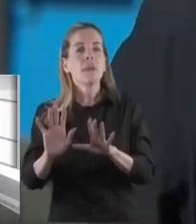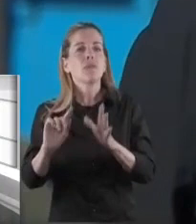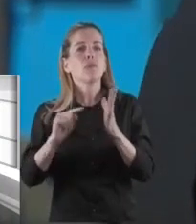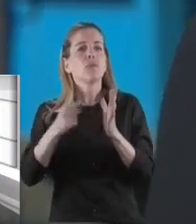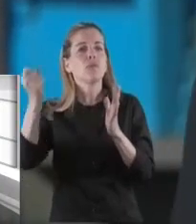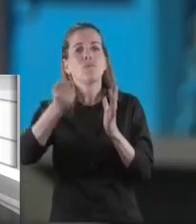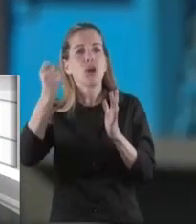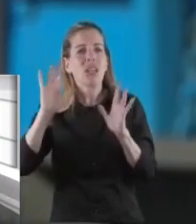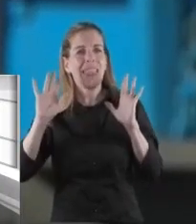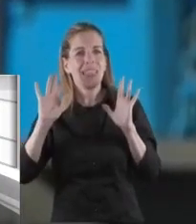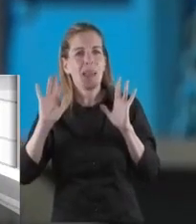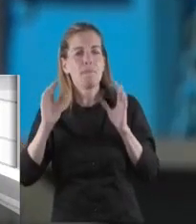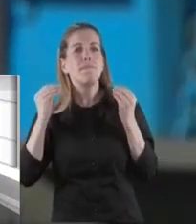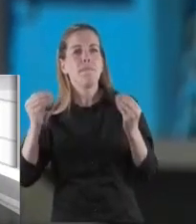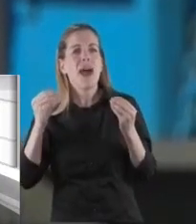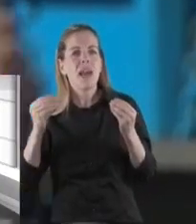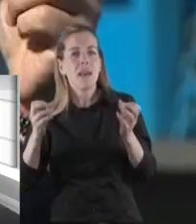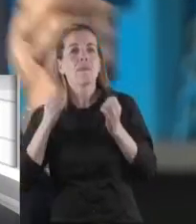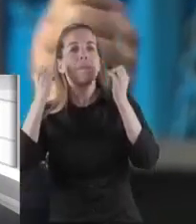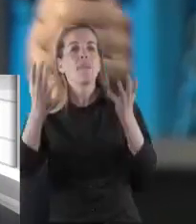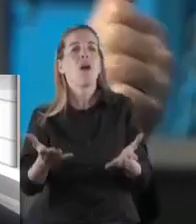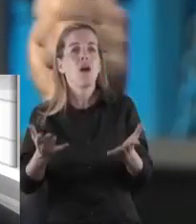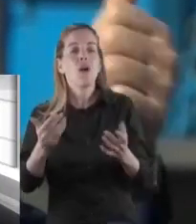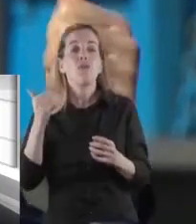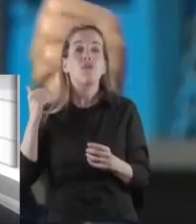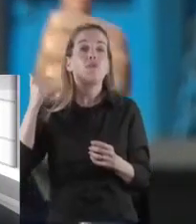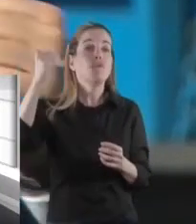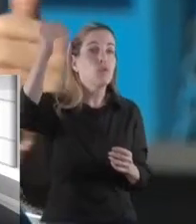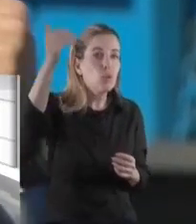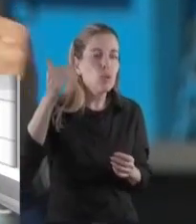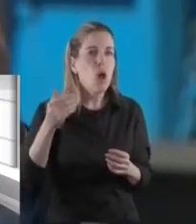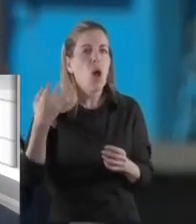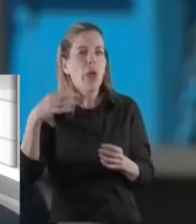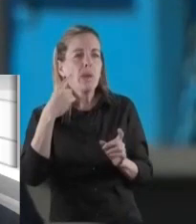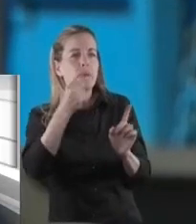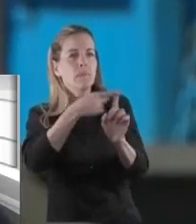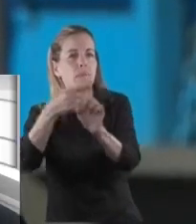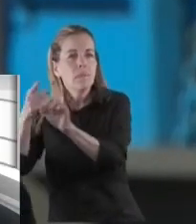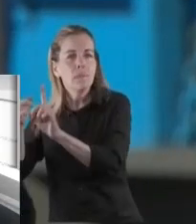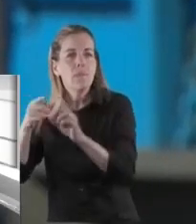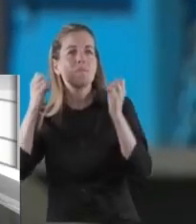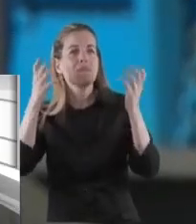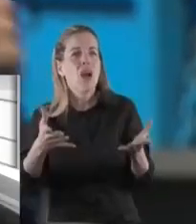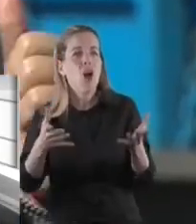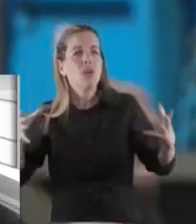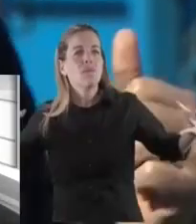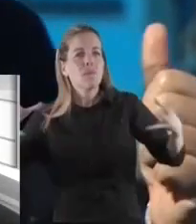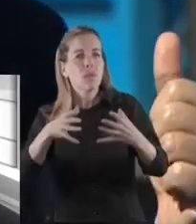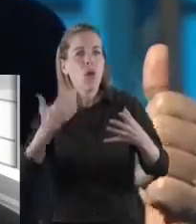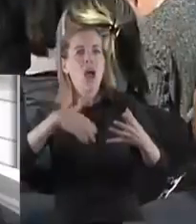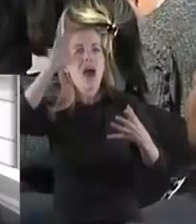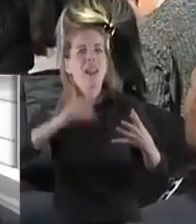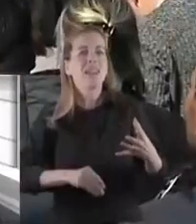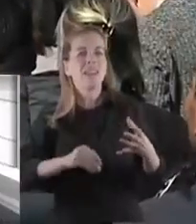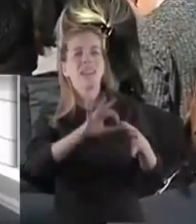de como debe ser tenemos un futuro donde debemos conectarnos más debemos conectar al país